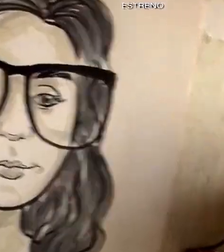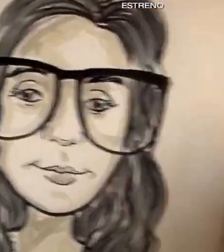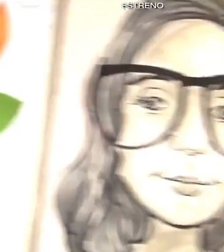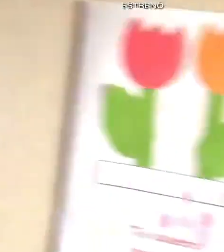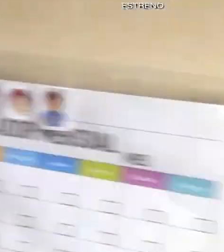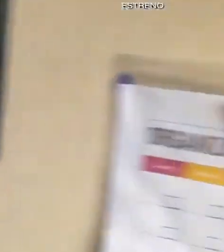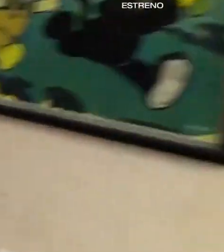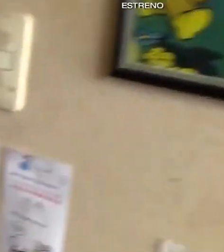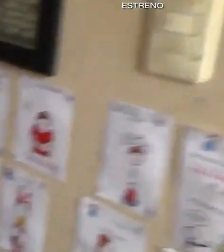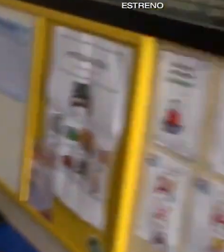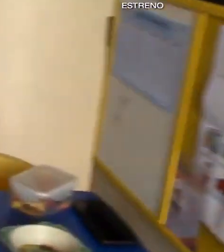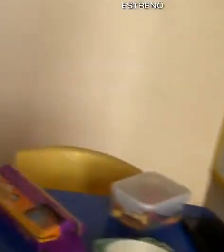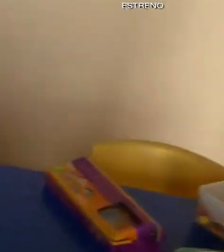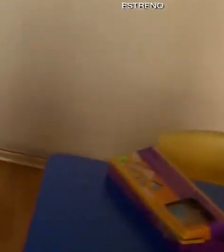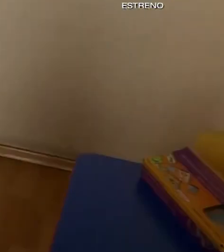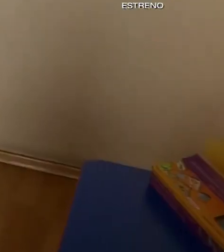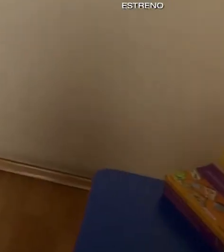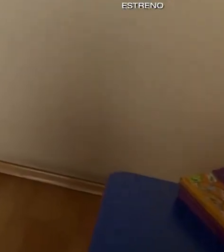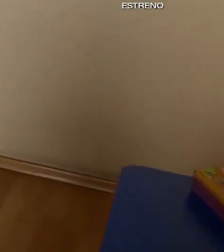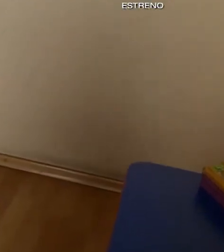importancia.